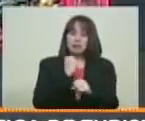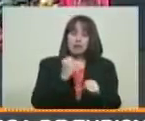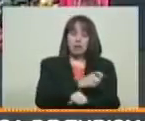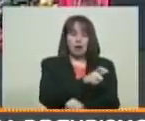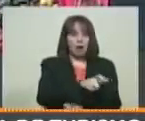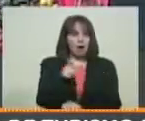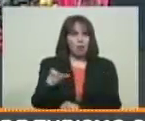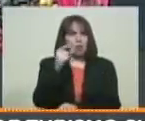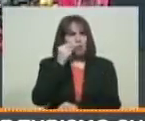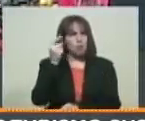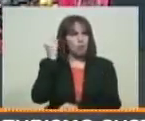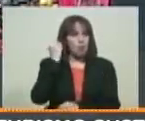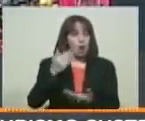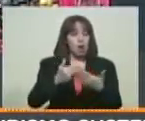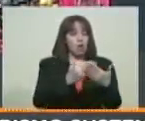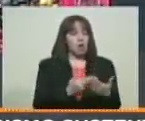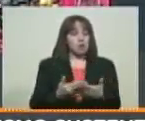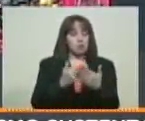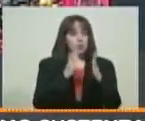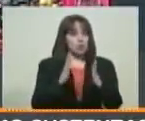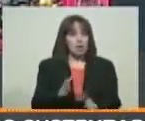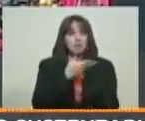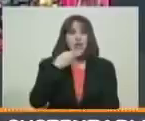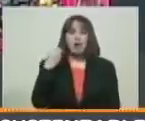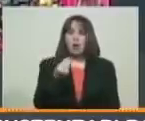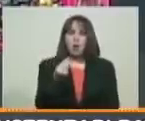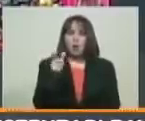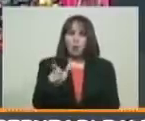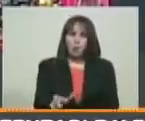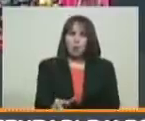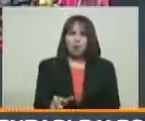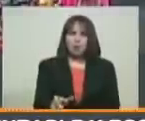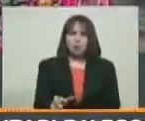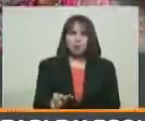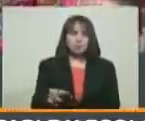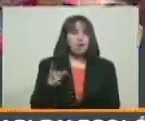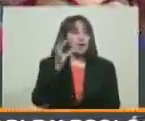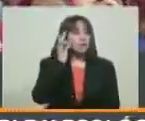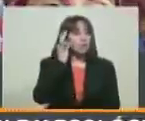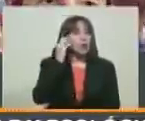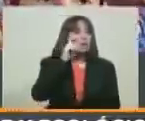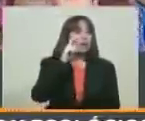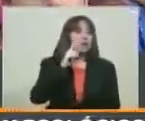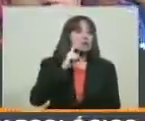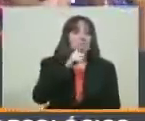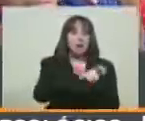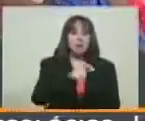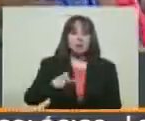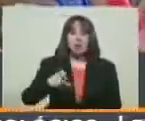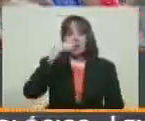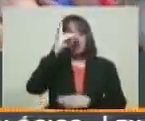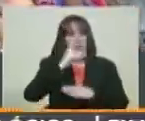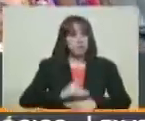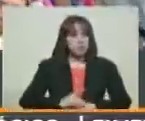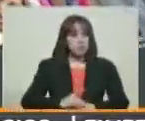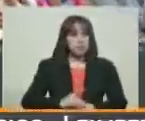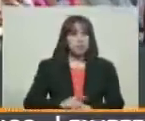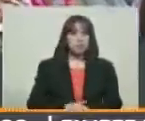a la trabajadora, al estudiante, al joven, a la mujer embarazada, a las personas con alguna